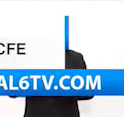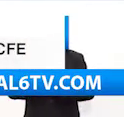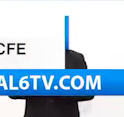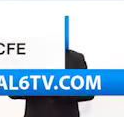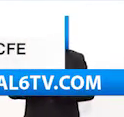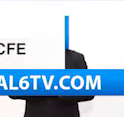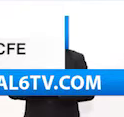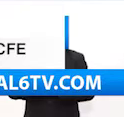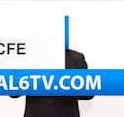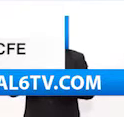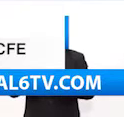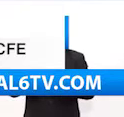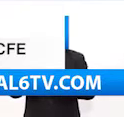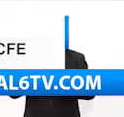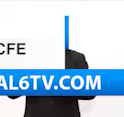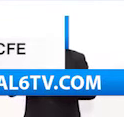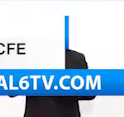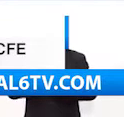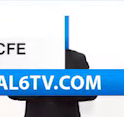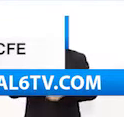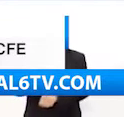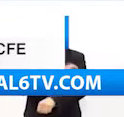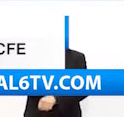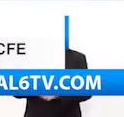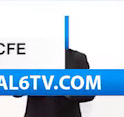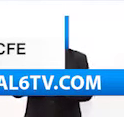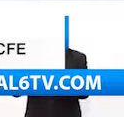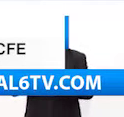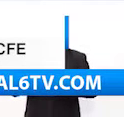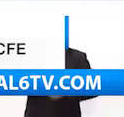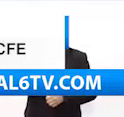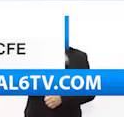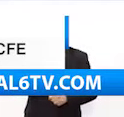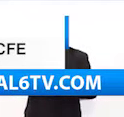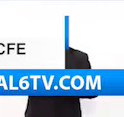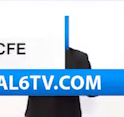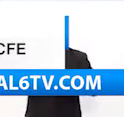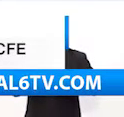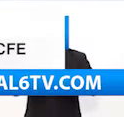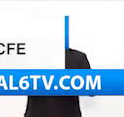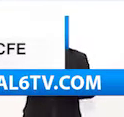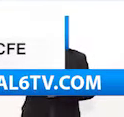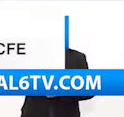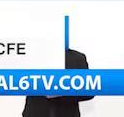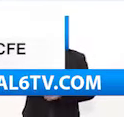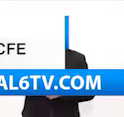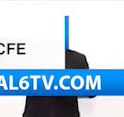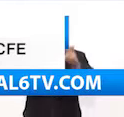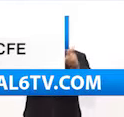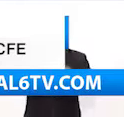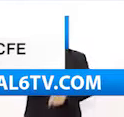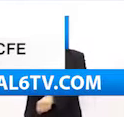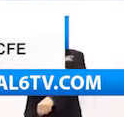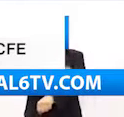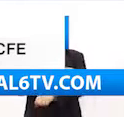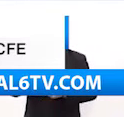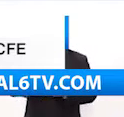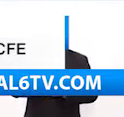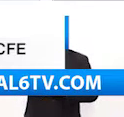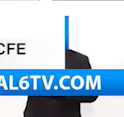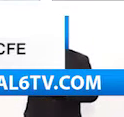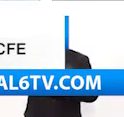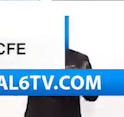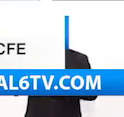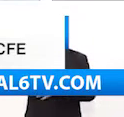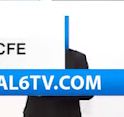Electricidad trasladó a los especialistas de las diferentes especialidades en materia eléctrica, precisamente para